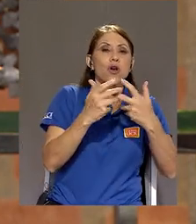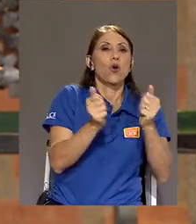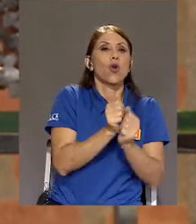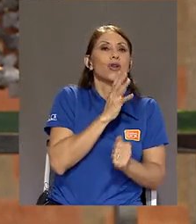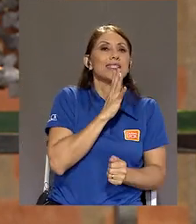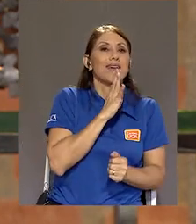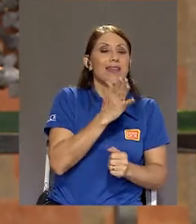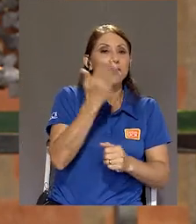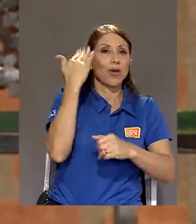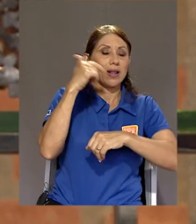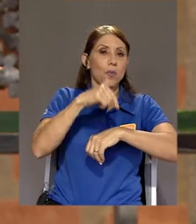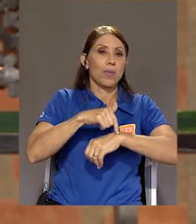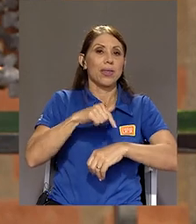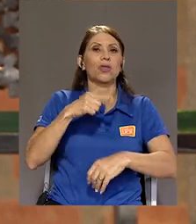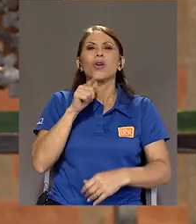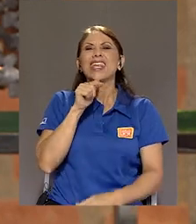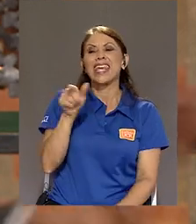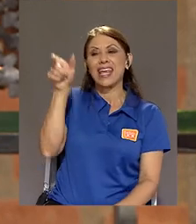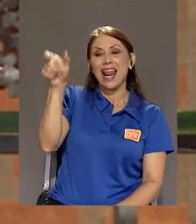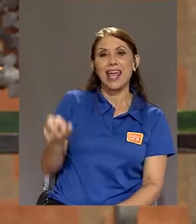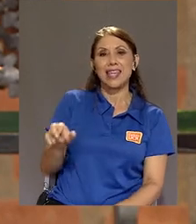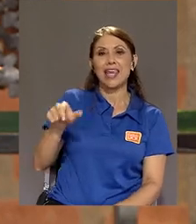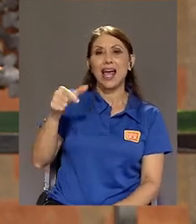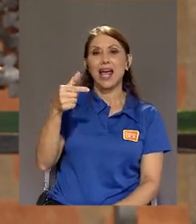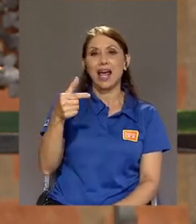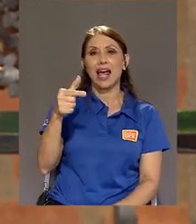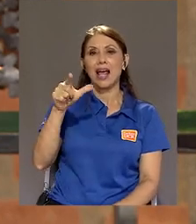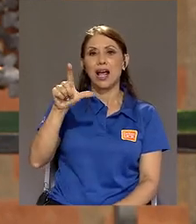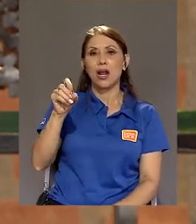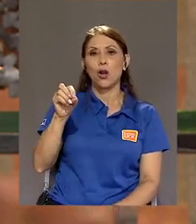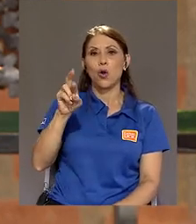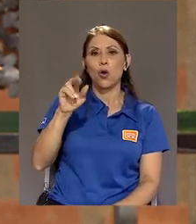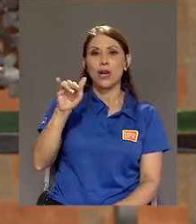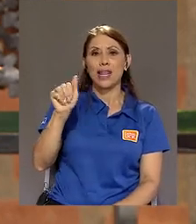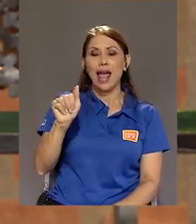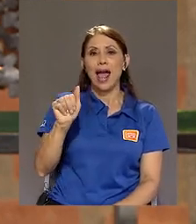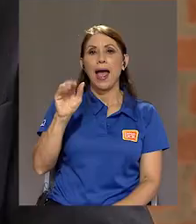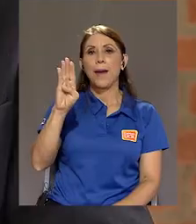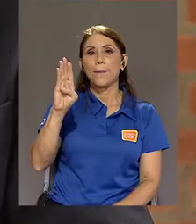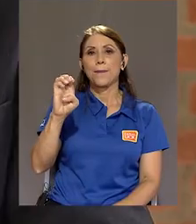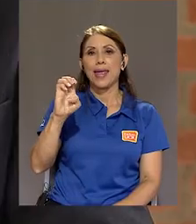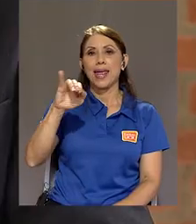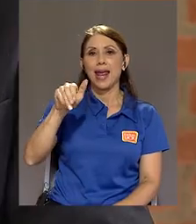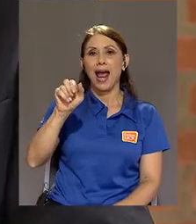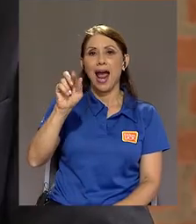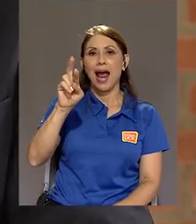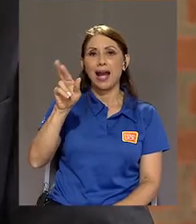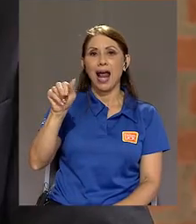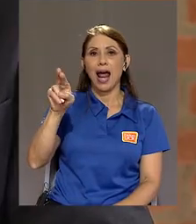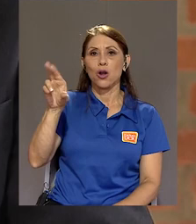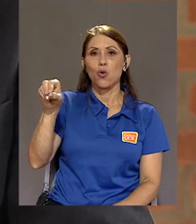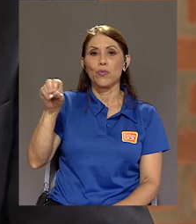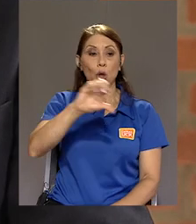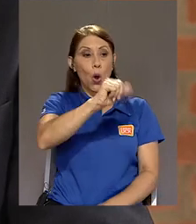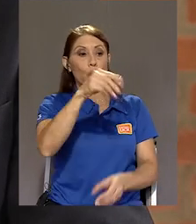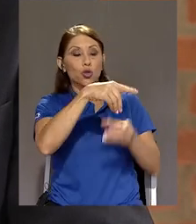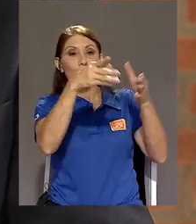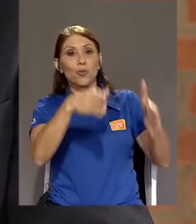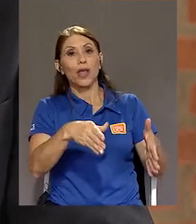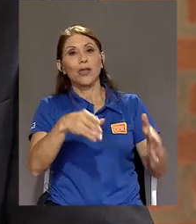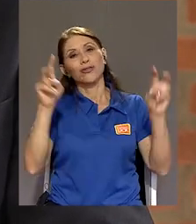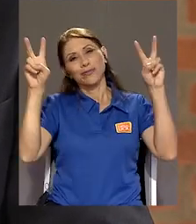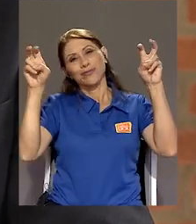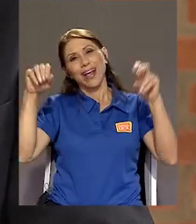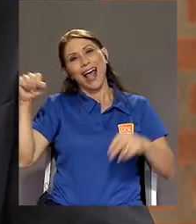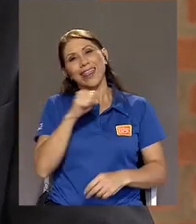que era doña Gloria Bejarano. El resto de los diputados le cantaban a la luna. Y entonces aquello, con ausencia de un